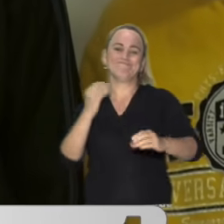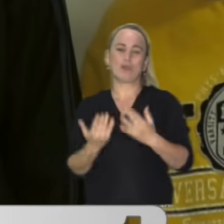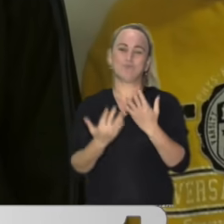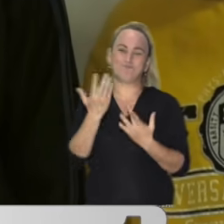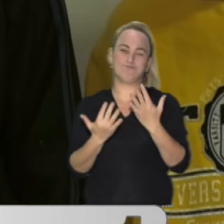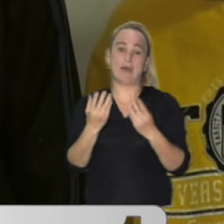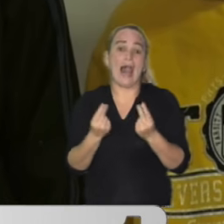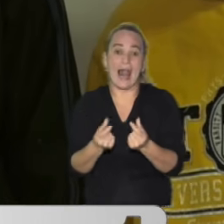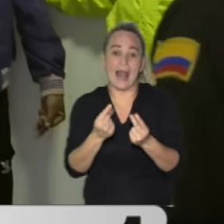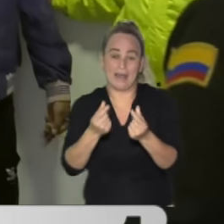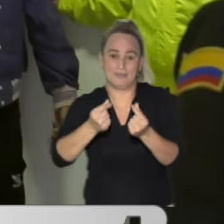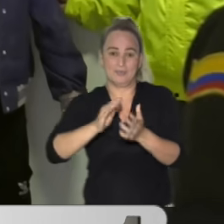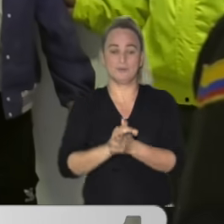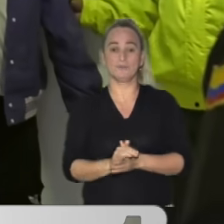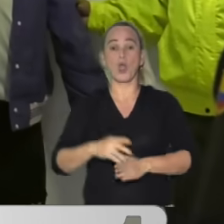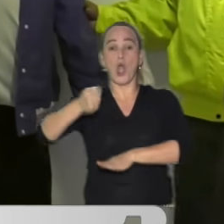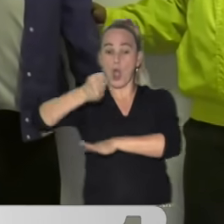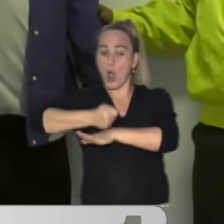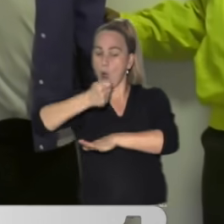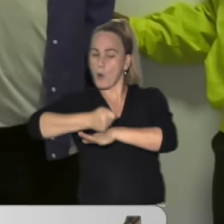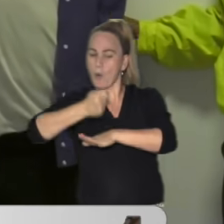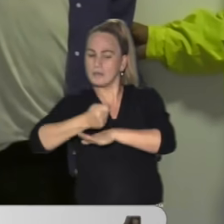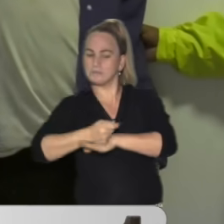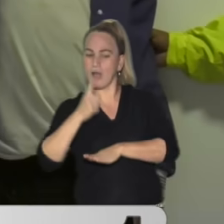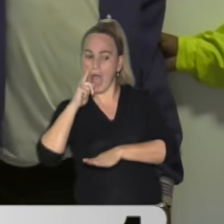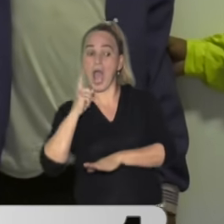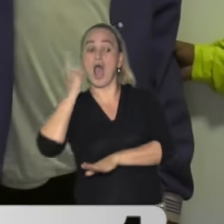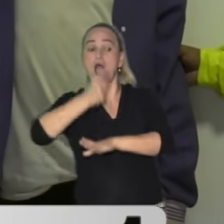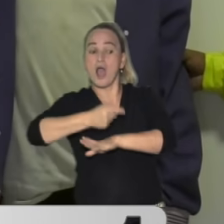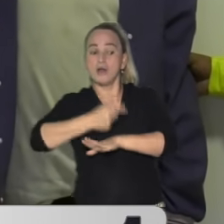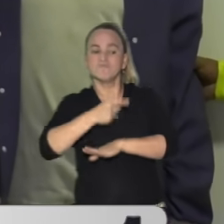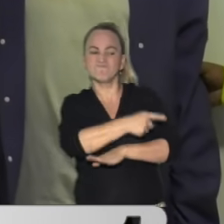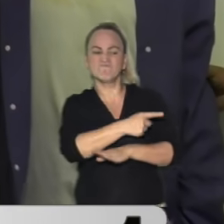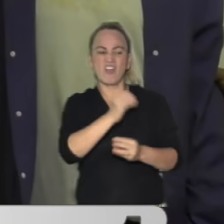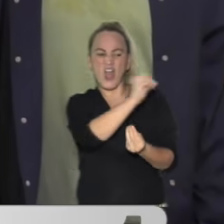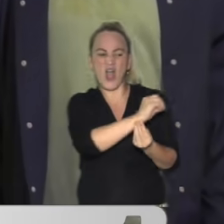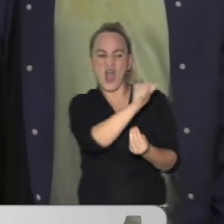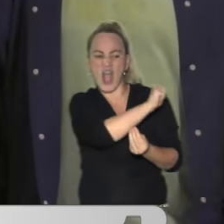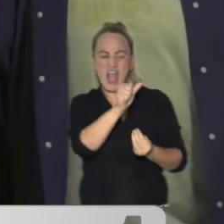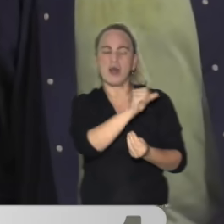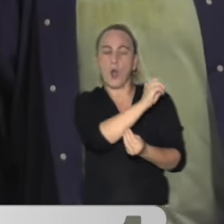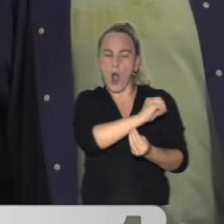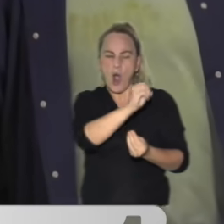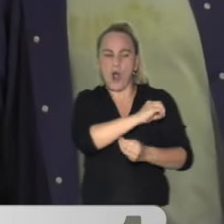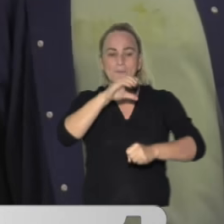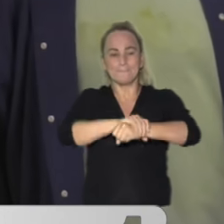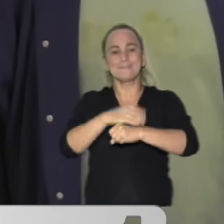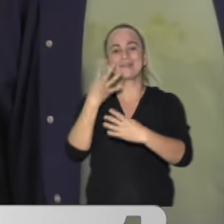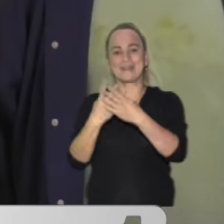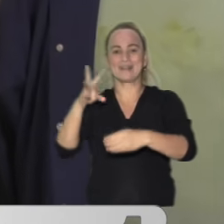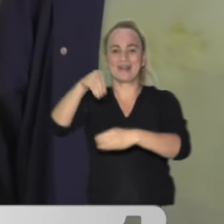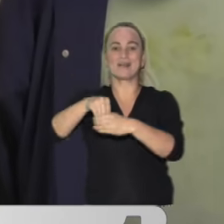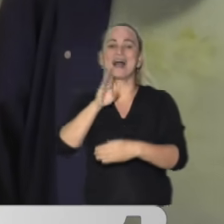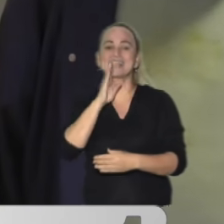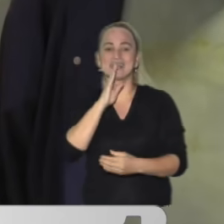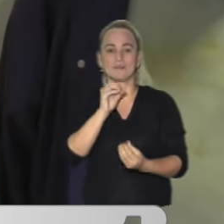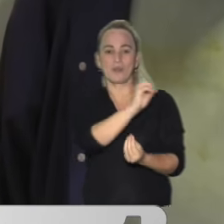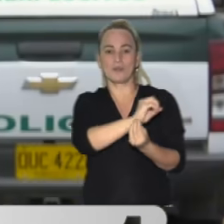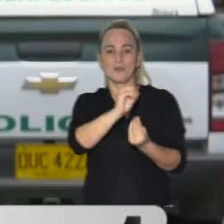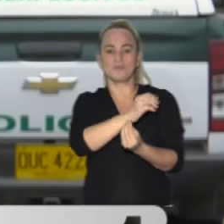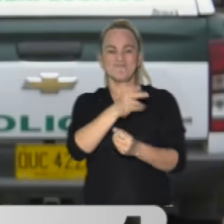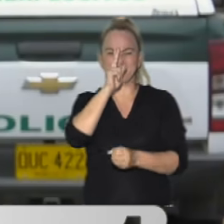incendiara de manera más rápida. Un juez de control de garantías ordenó medida de aseguramiento en centro penitenciario y carcelario a estos